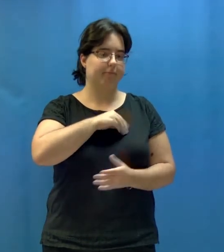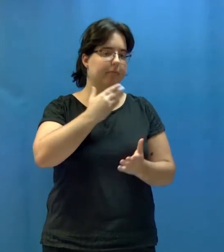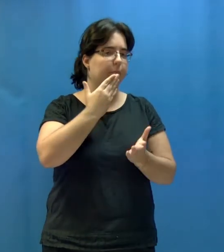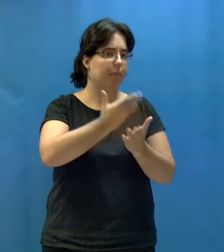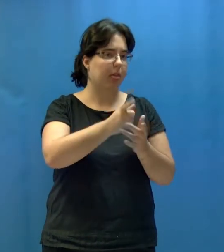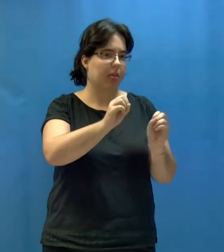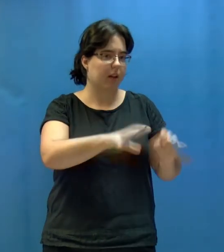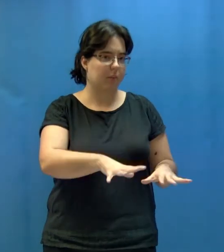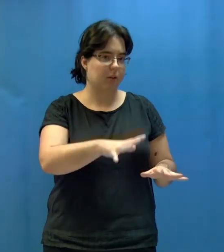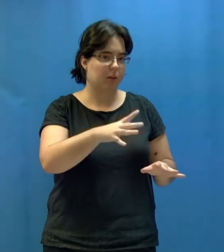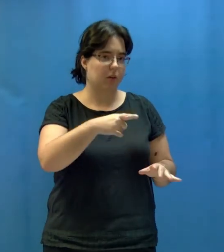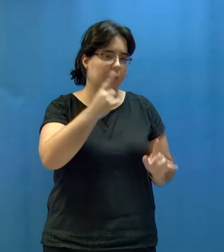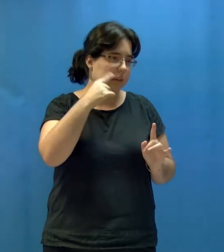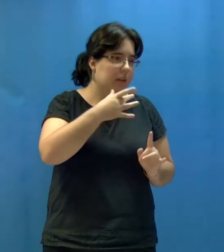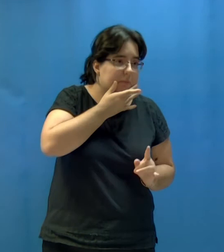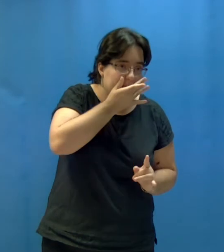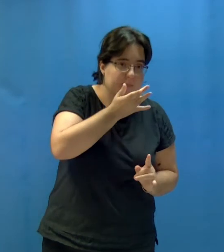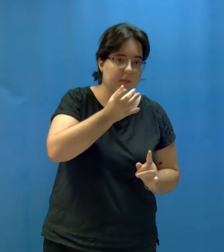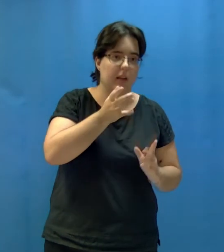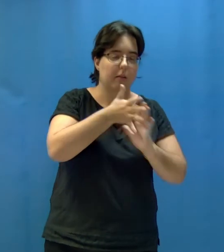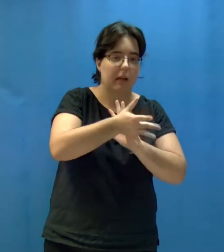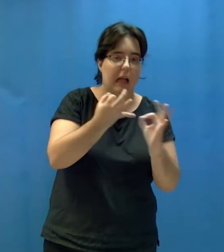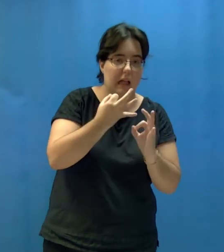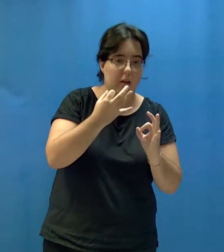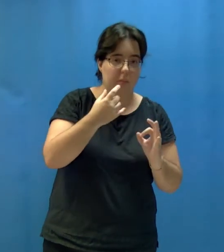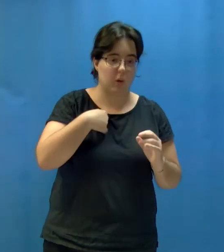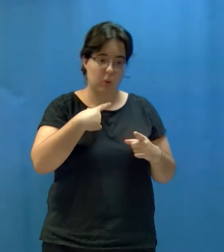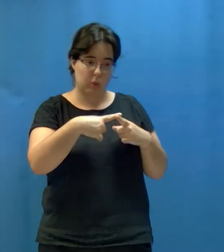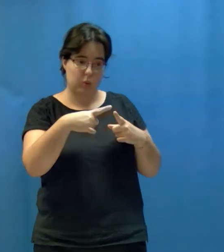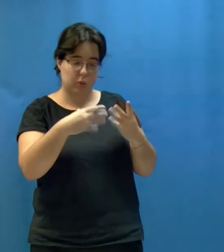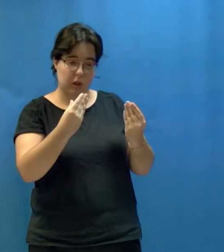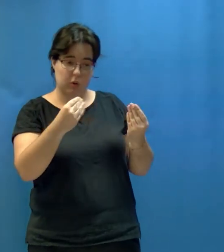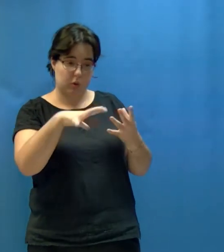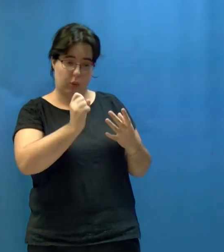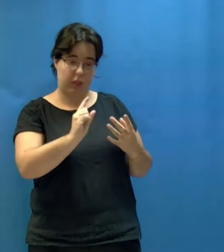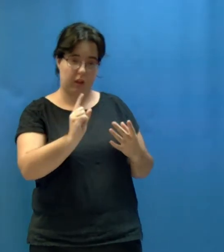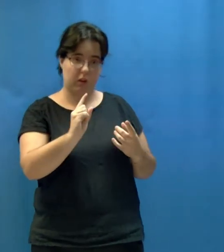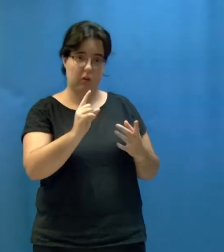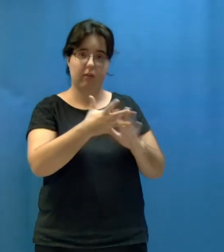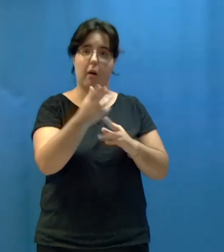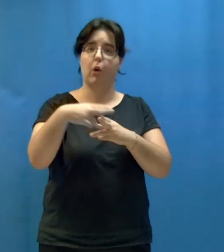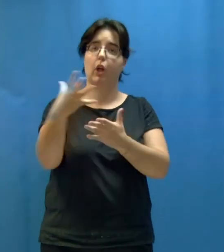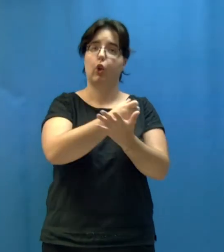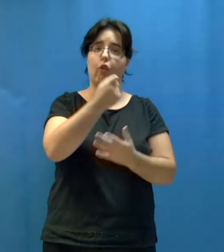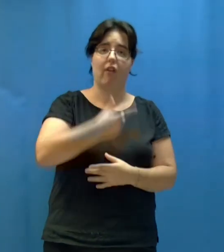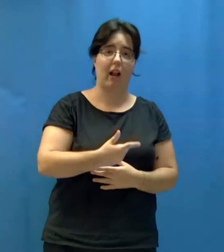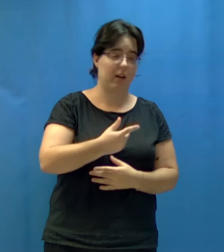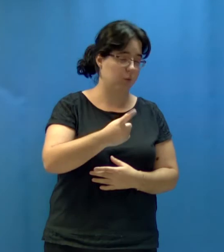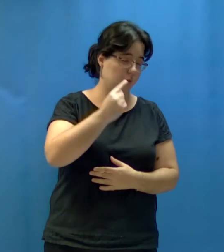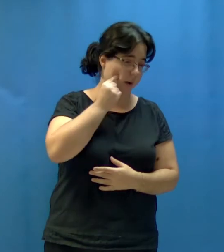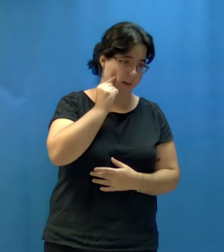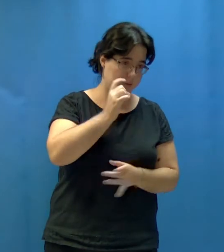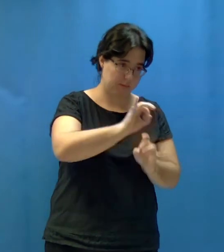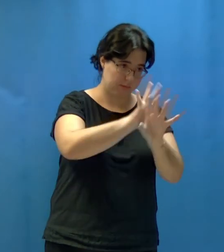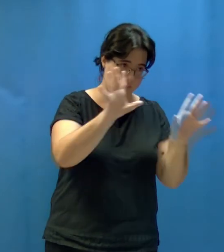què explicaràs, però a nosaltres hi ha moltes coses que no ens quadren. I en política tot no val, Ali Brancal. Usted dijo el día